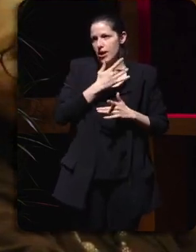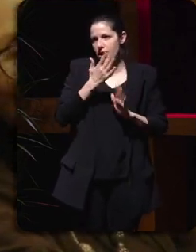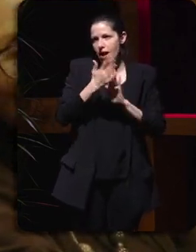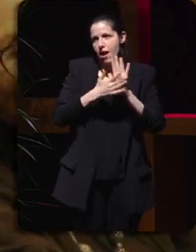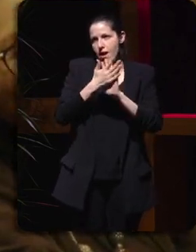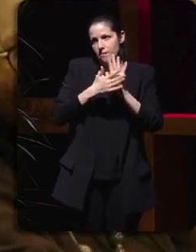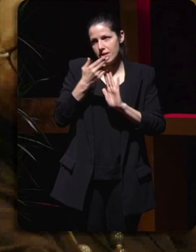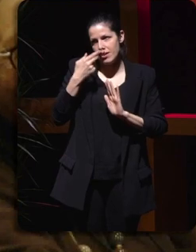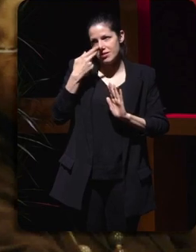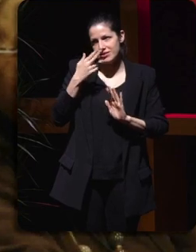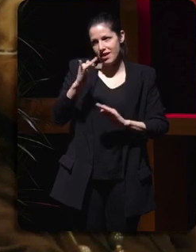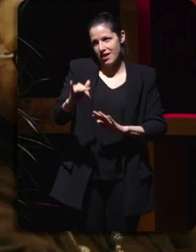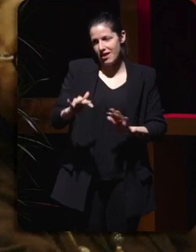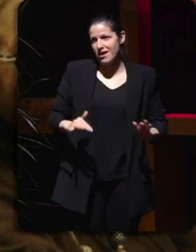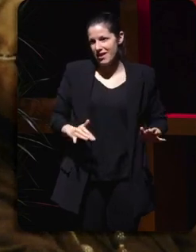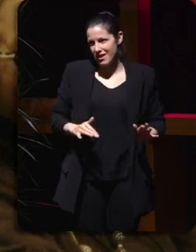hablar